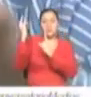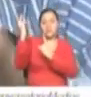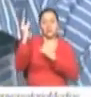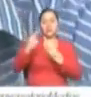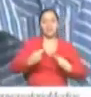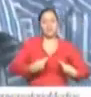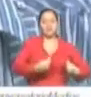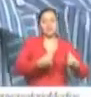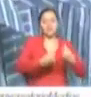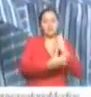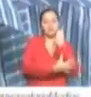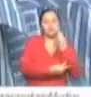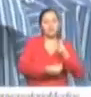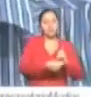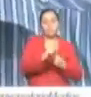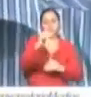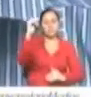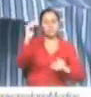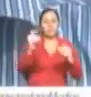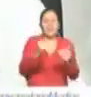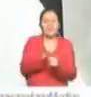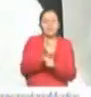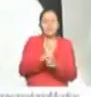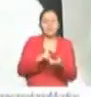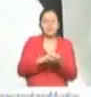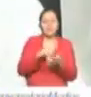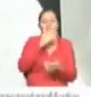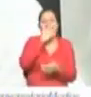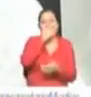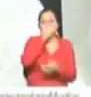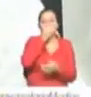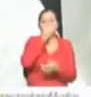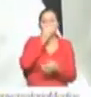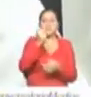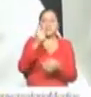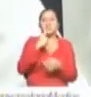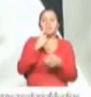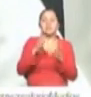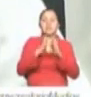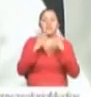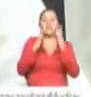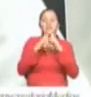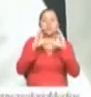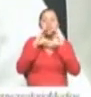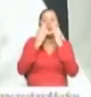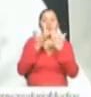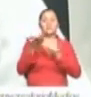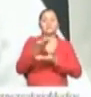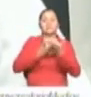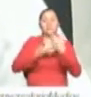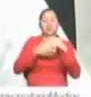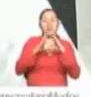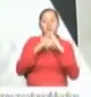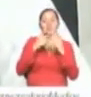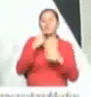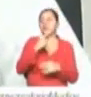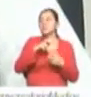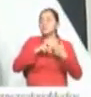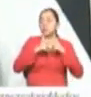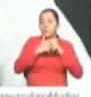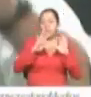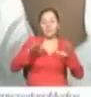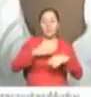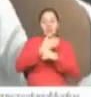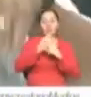gasto para los más pobres. Eso es, presidente. Eso dice Libre la Cámara de Comercio. Y sueñan con el ajuste. O sea, tienen una fijación con el ajuste porque para ellos no hay